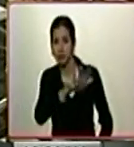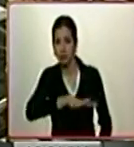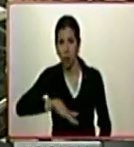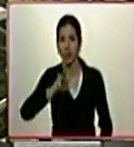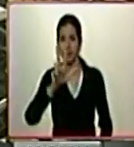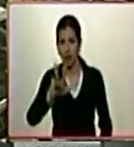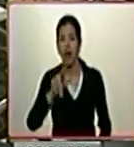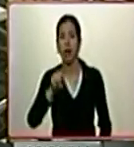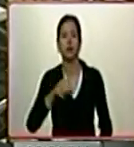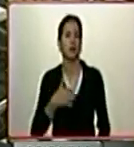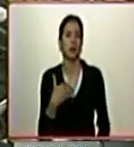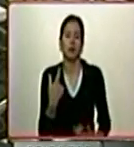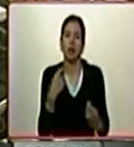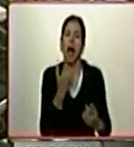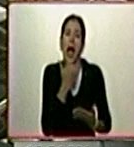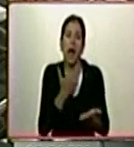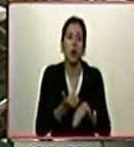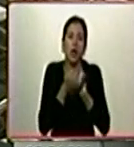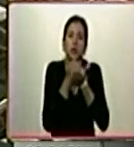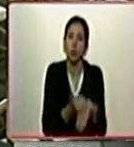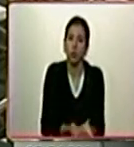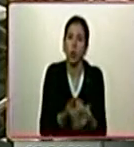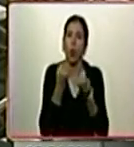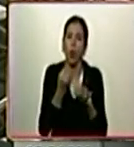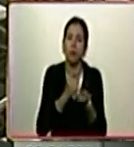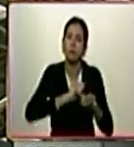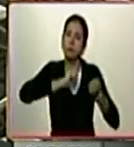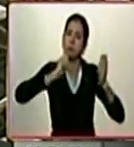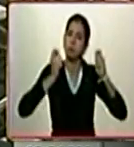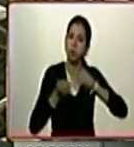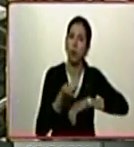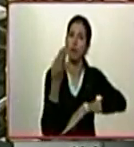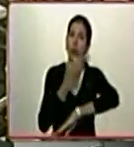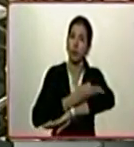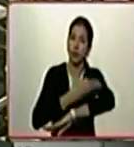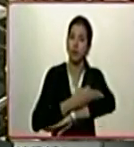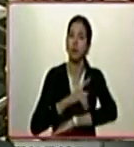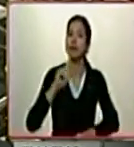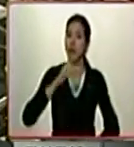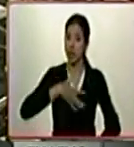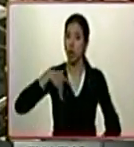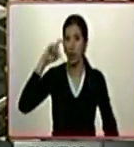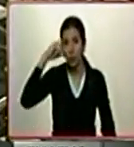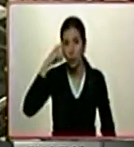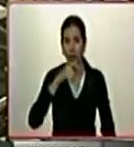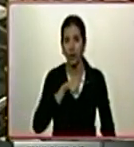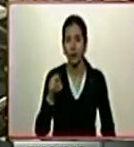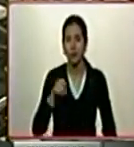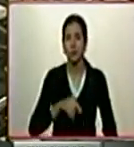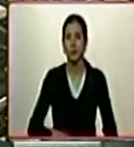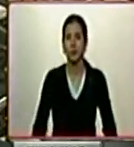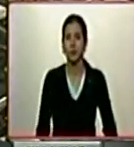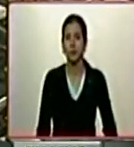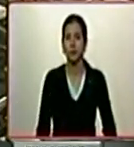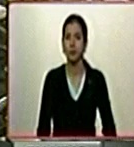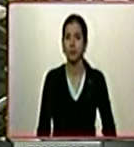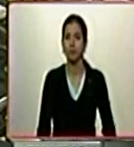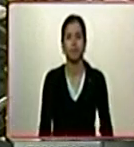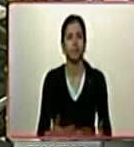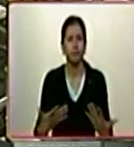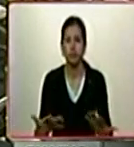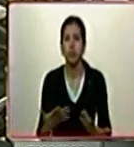en la construcción de una nueva frontera. Quisiera recordar que nuestros deseos de